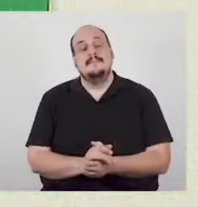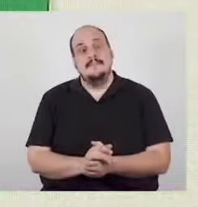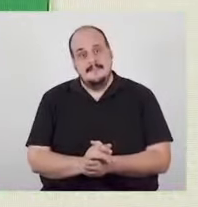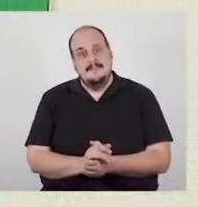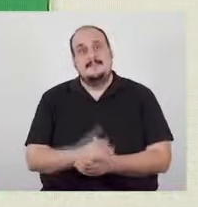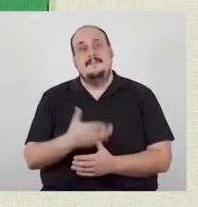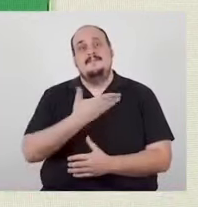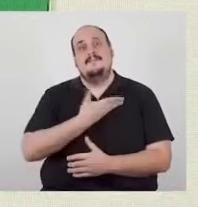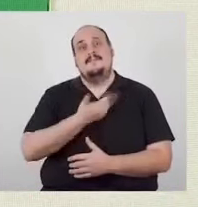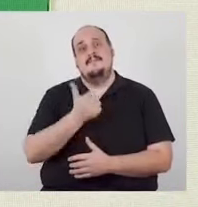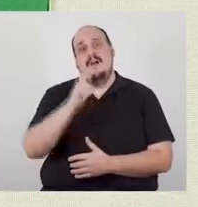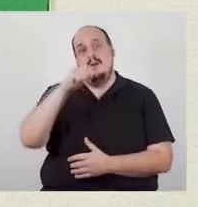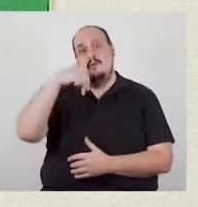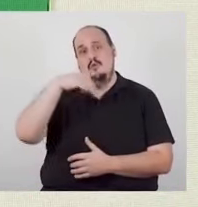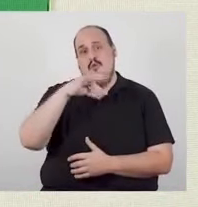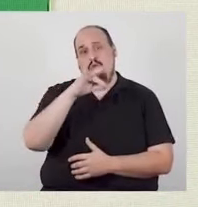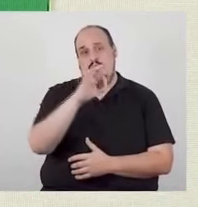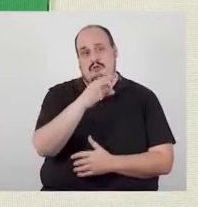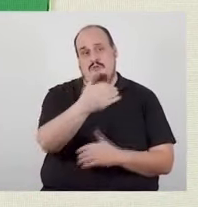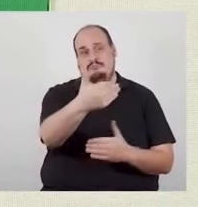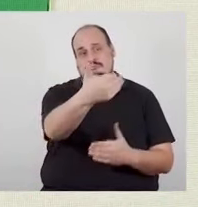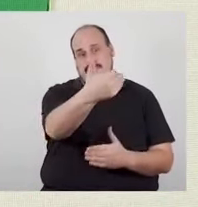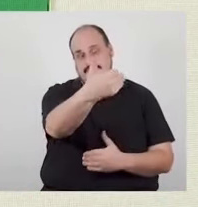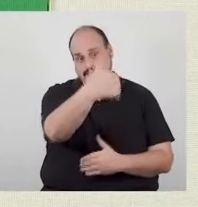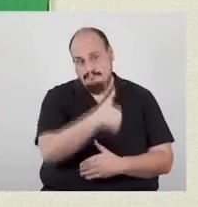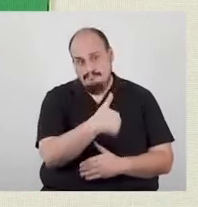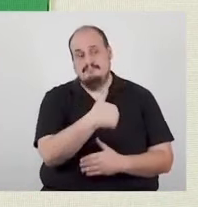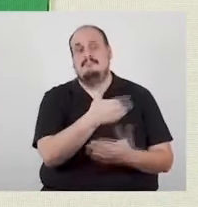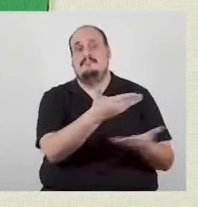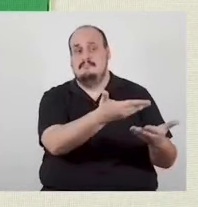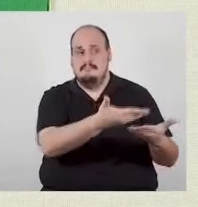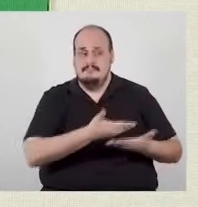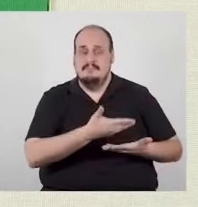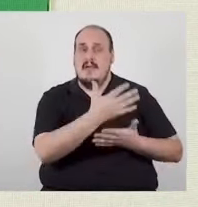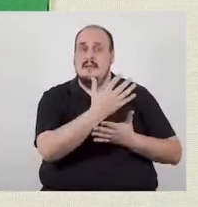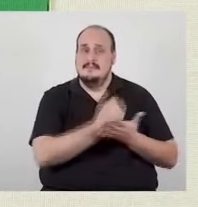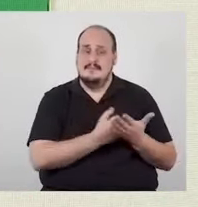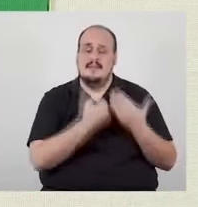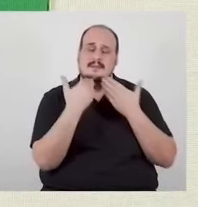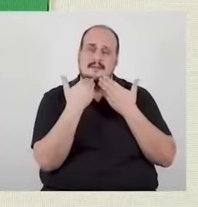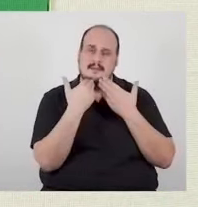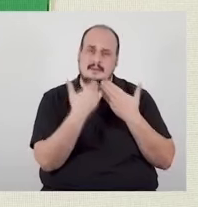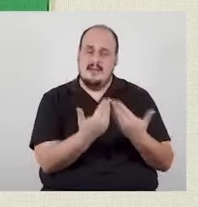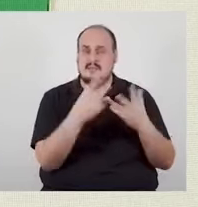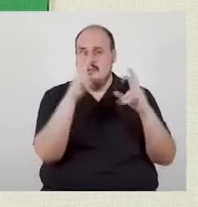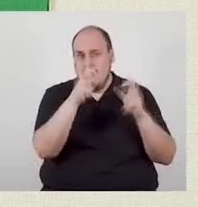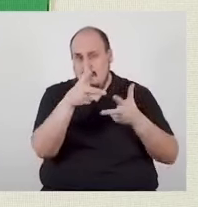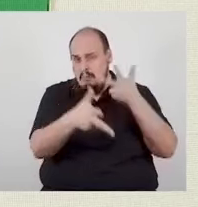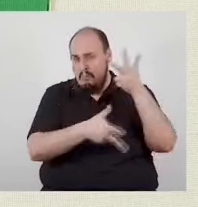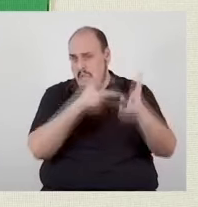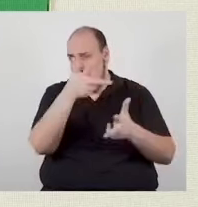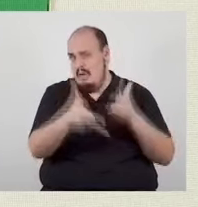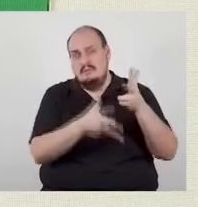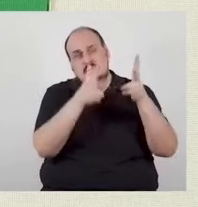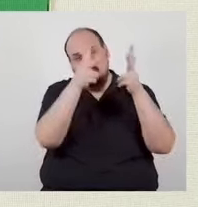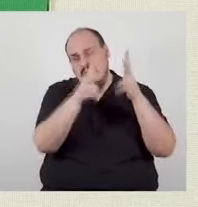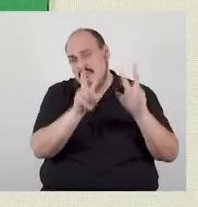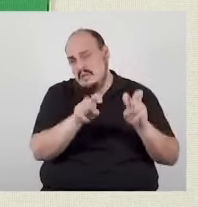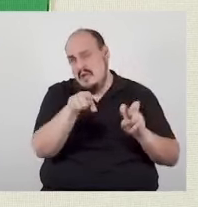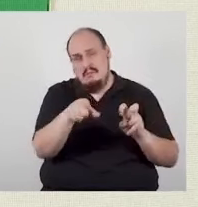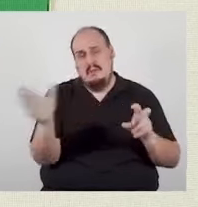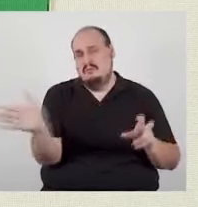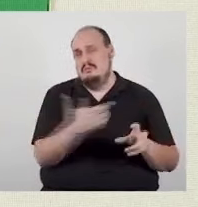Gracias Facundo por sumarte, por venir, por aceptar la invitación, y por hablar de este tema que para mí es un tema transversal, es un tema que